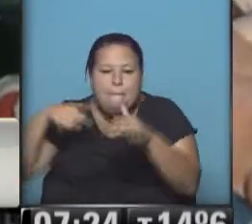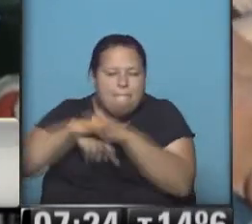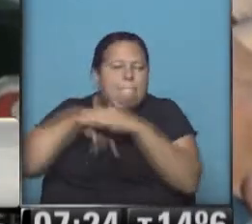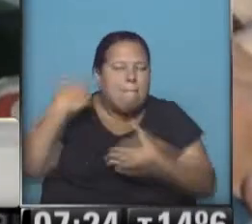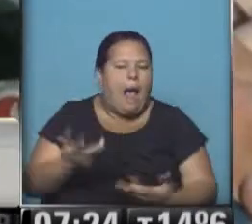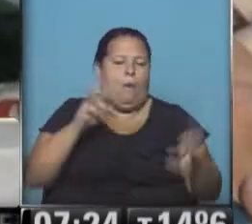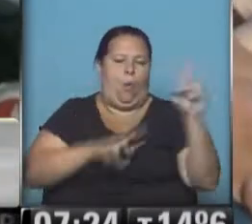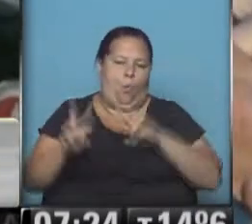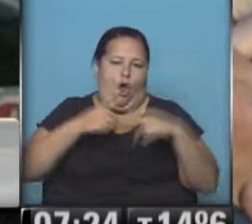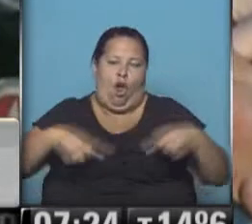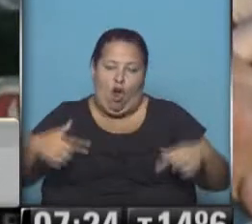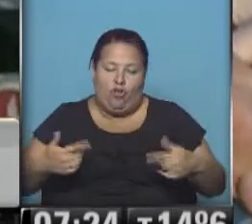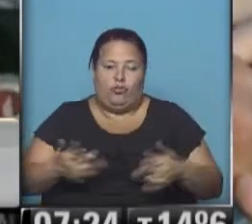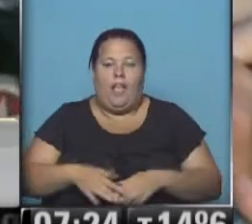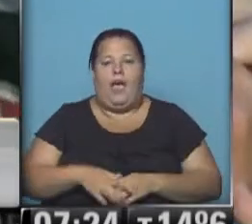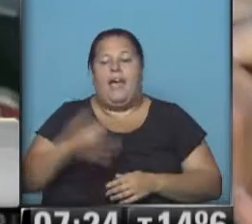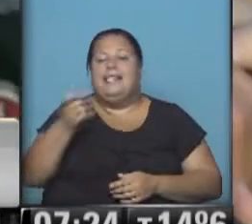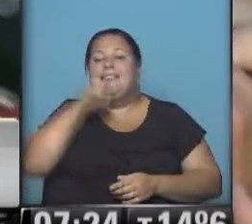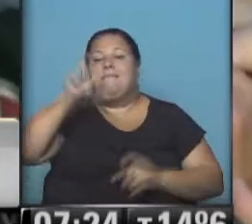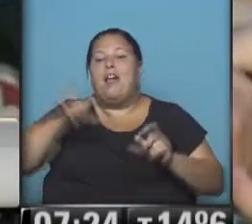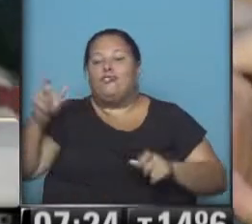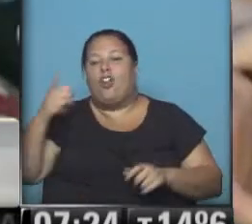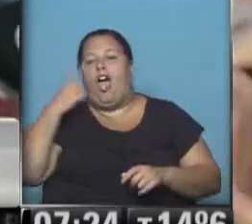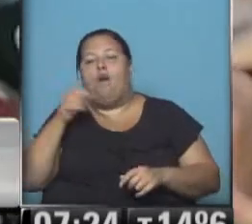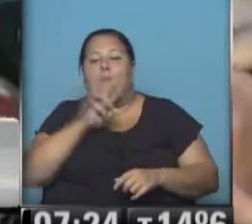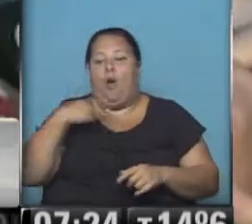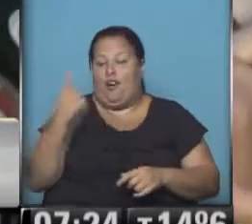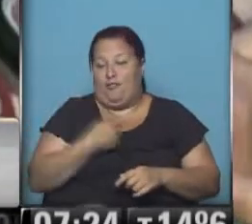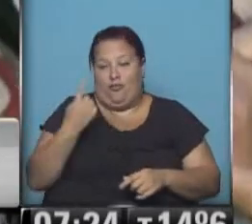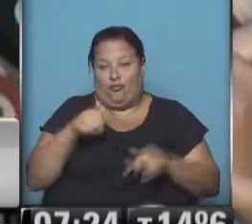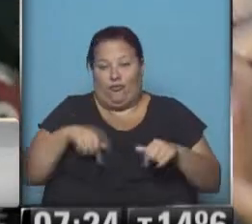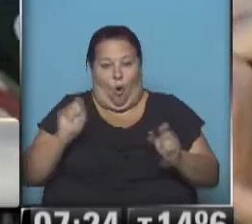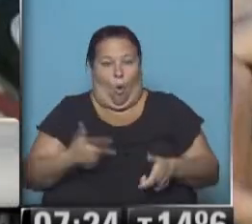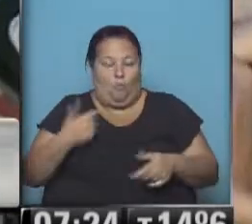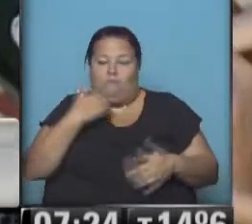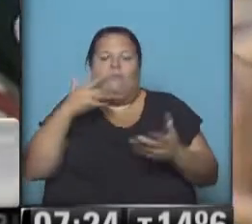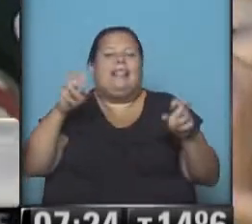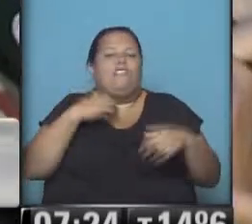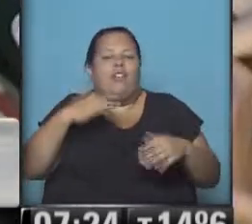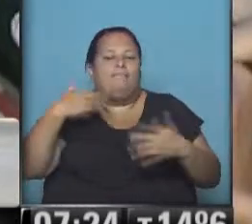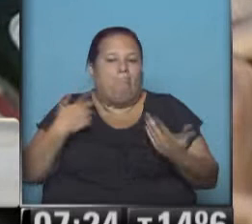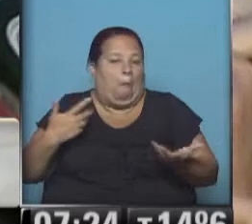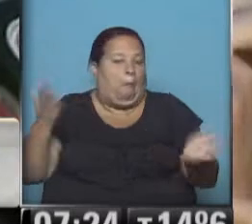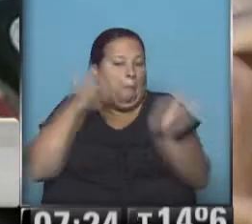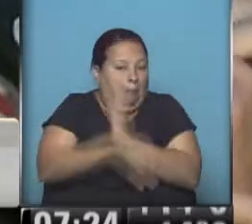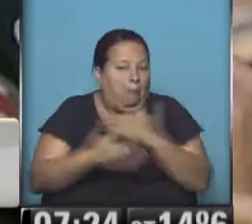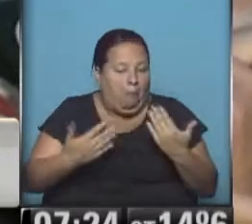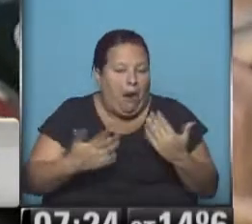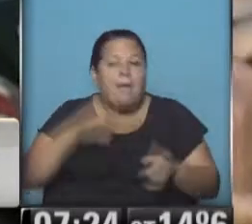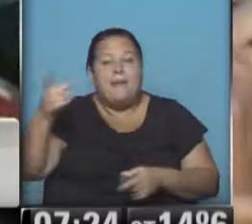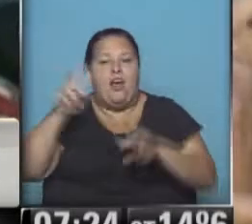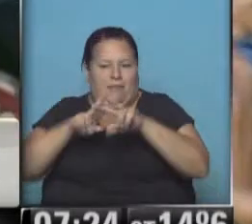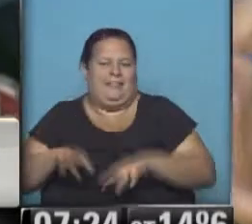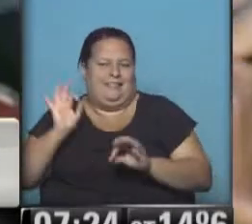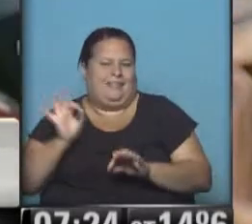siga buscando cosas que al ojo del hombre y la mujer común, como los que estamos en este lugar, seguramente nos pasa de largo, pero a los peritos